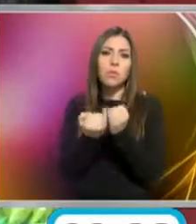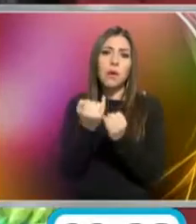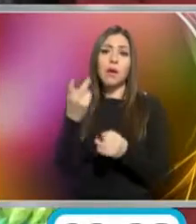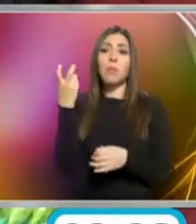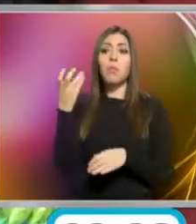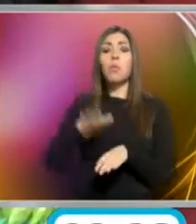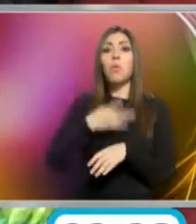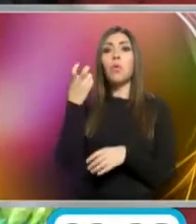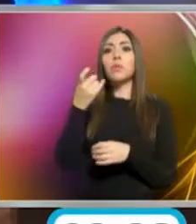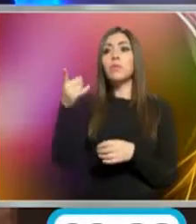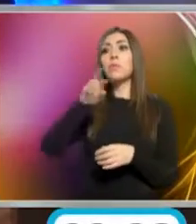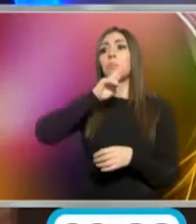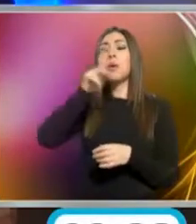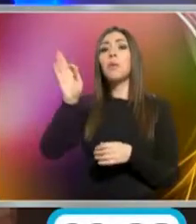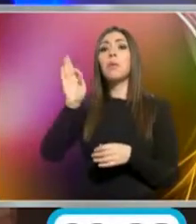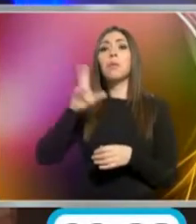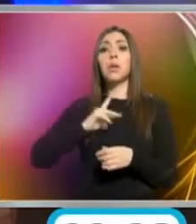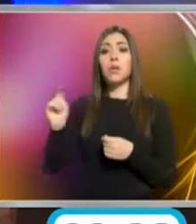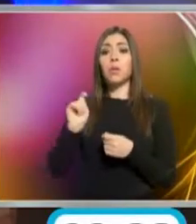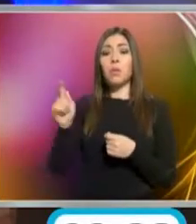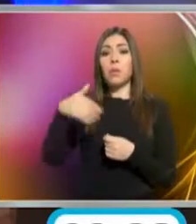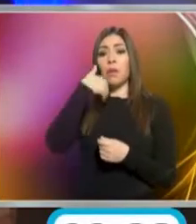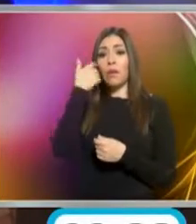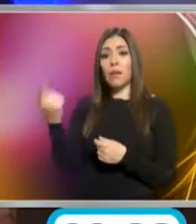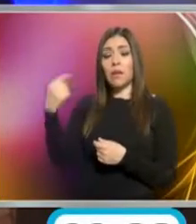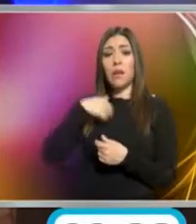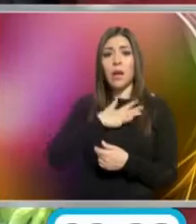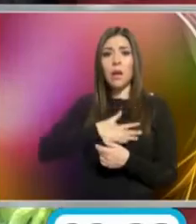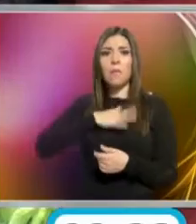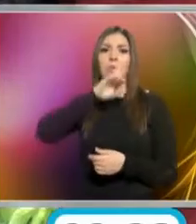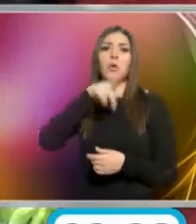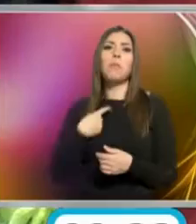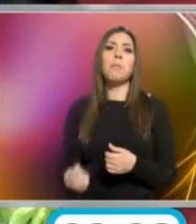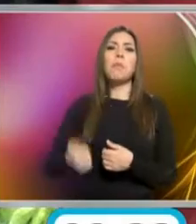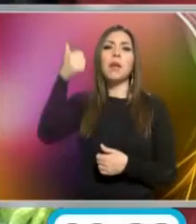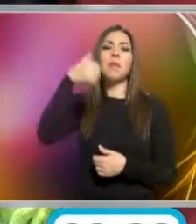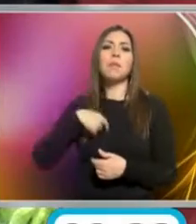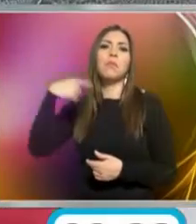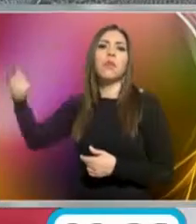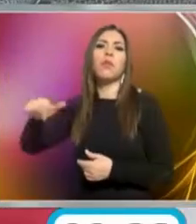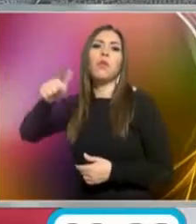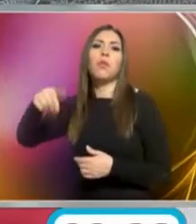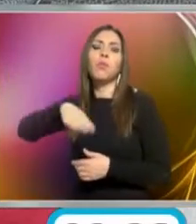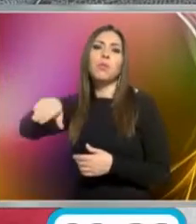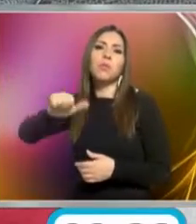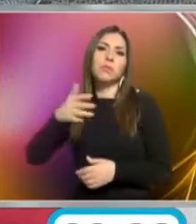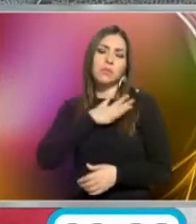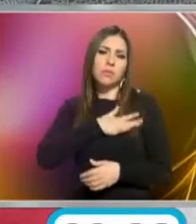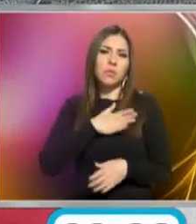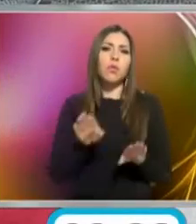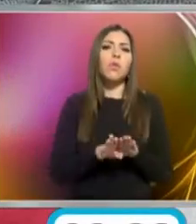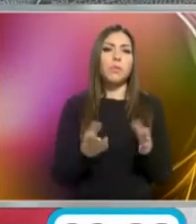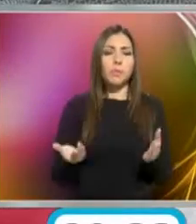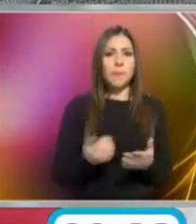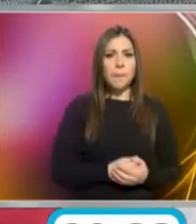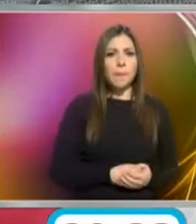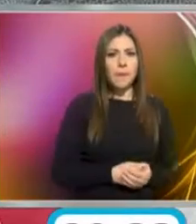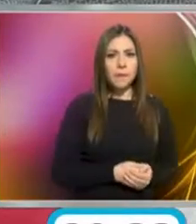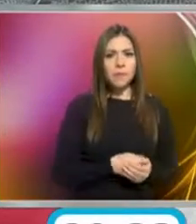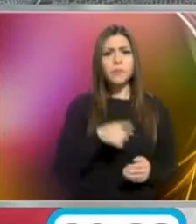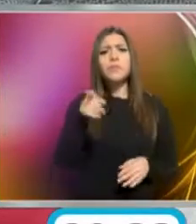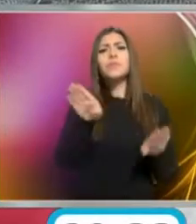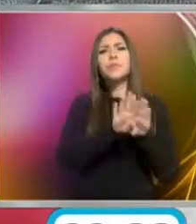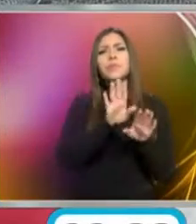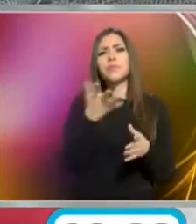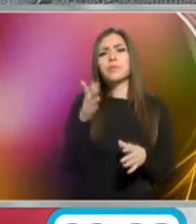infieles, lo soy yo. Esto también la es causa, común. no el síntoma. Pero vamos a ver las causas. Como consejo y para cerrar este tema, un